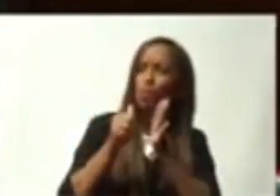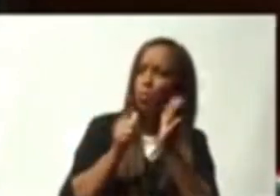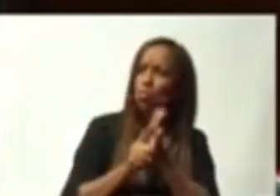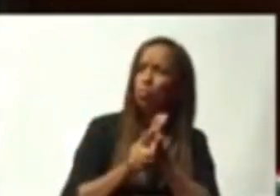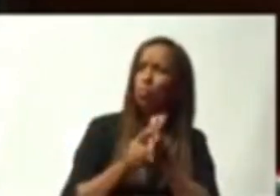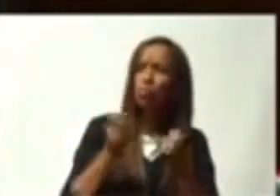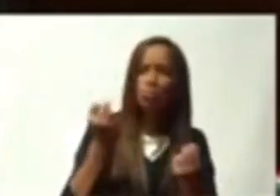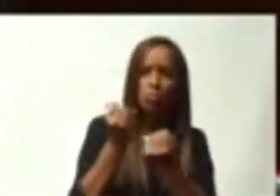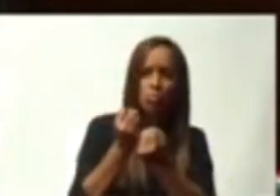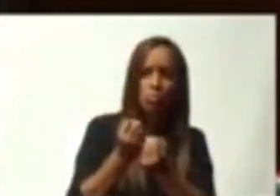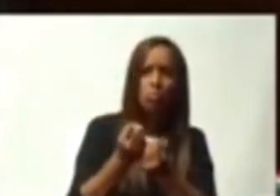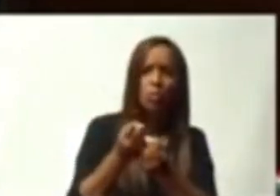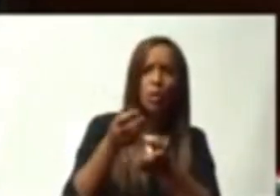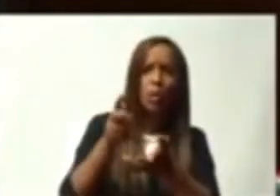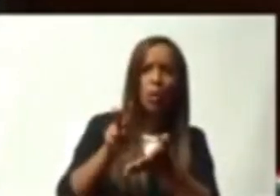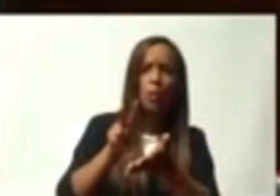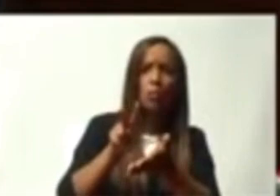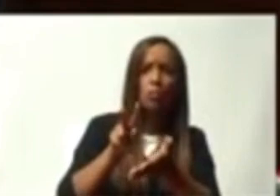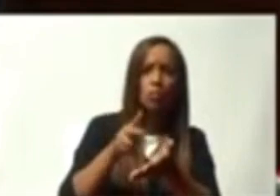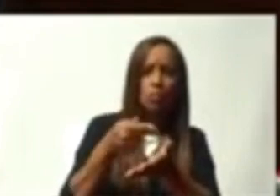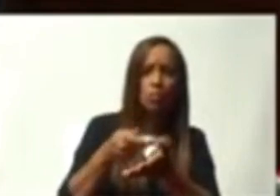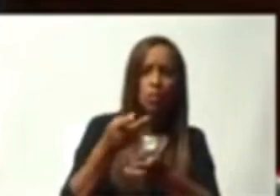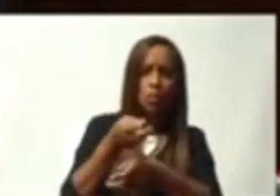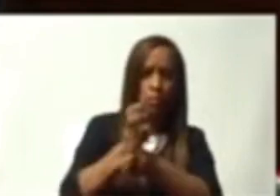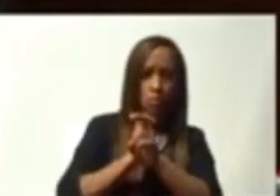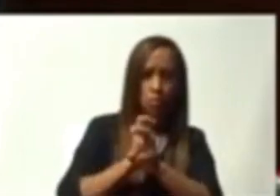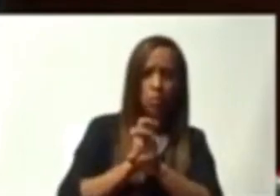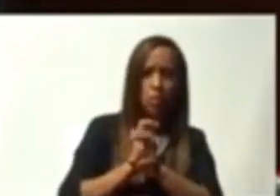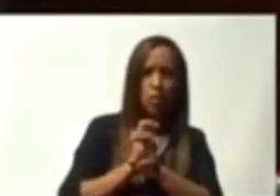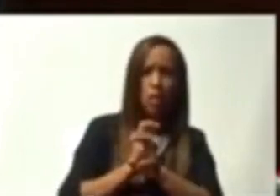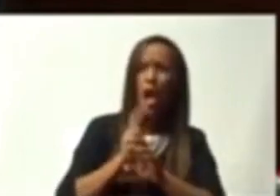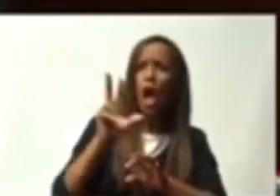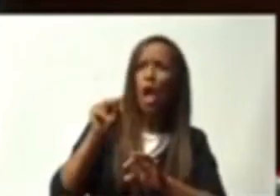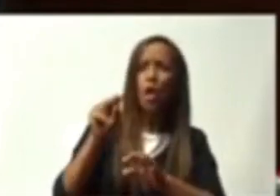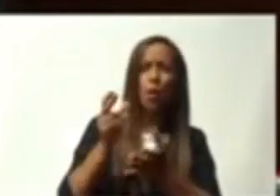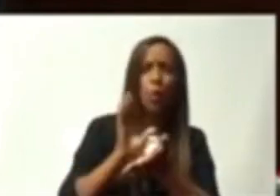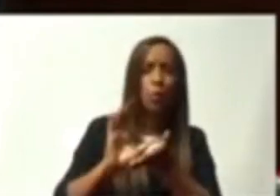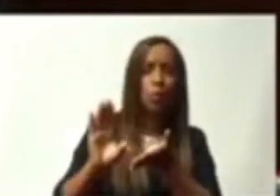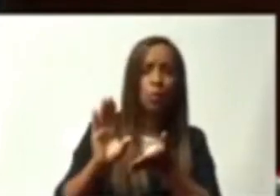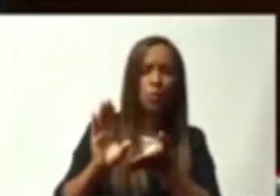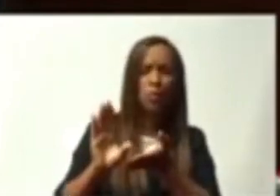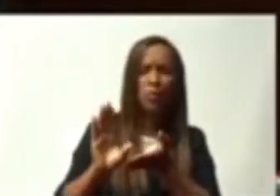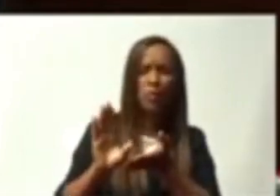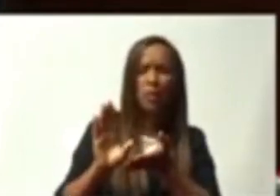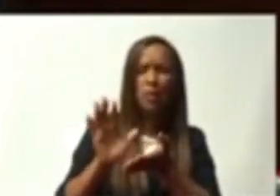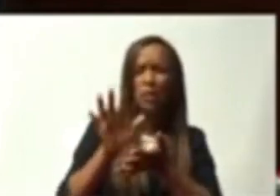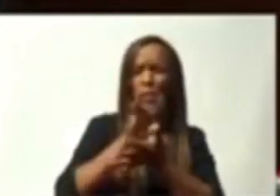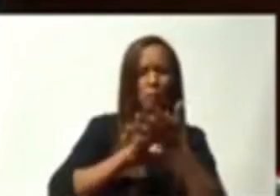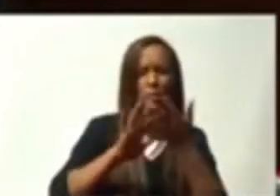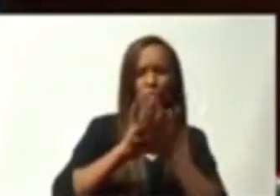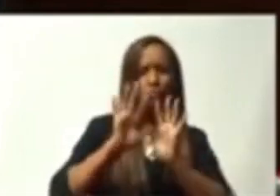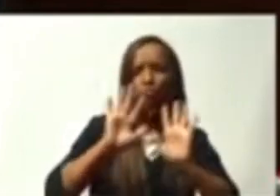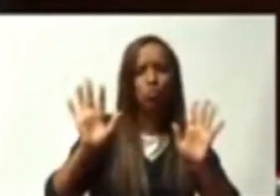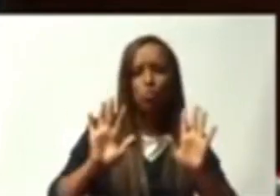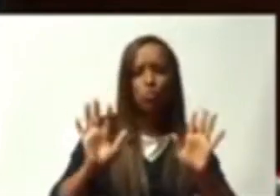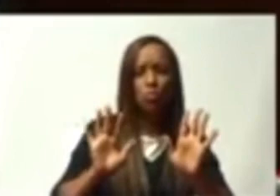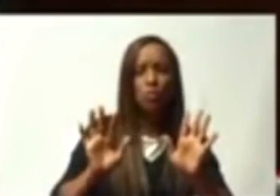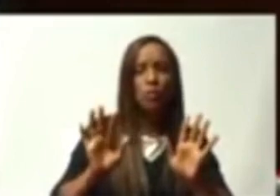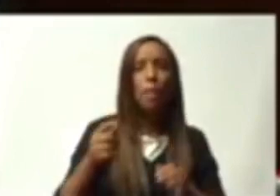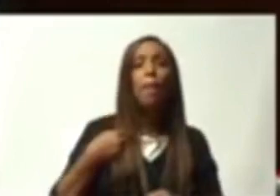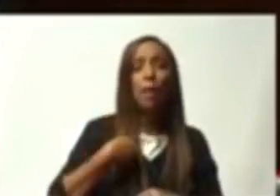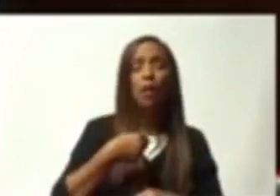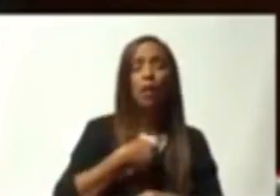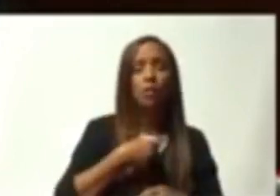Ahora, por lo menos, este préstamo nosotros lo vamos a fiscalizar. La Comisión por el Medio Ambiente de Derechos Humanos, que es una decisión que